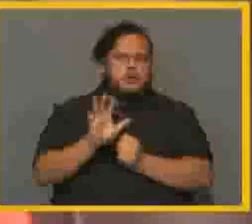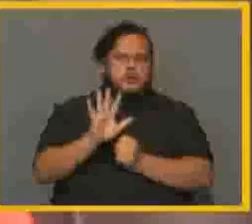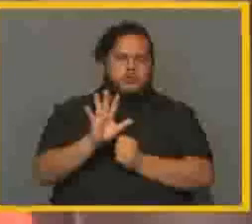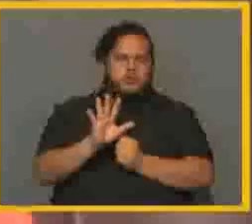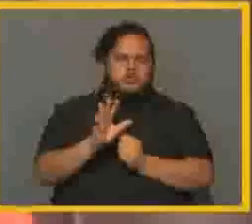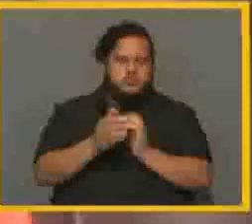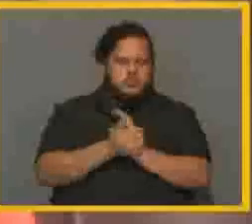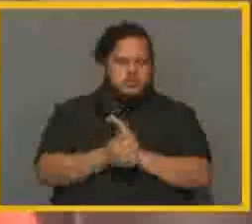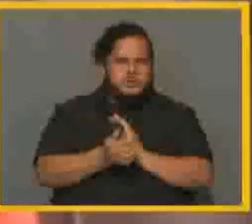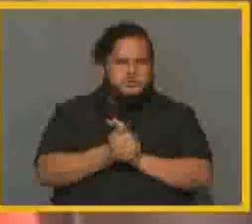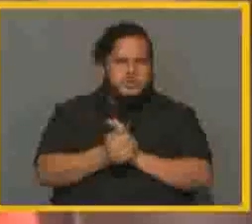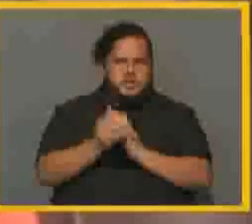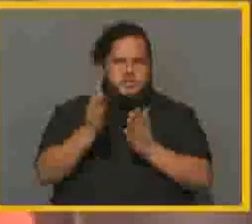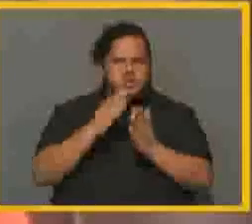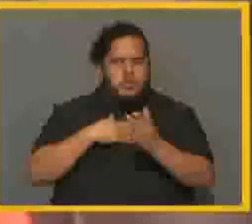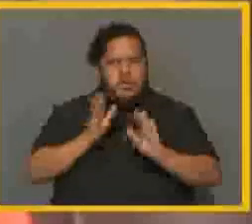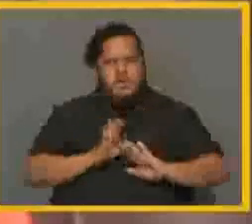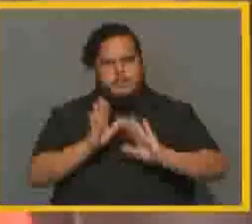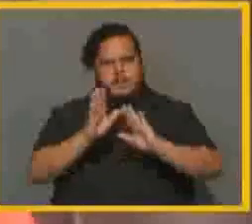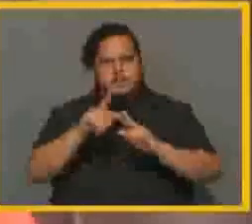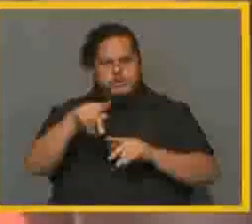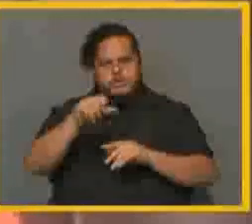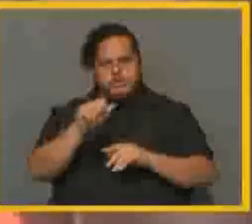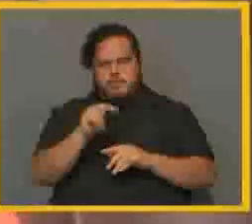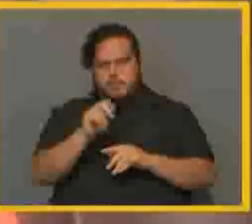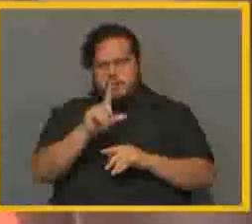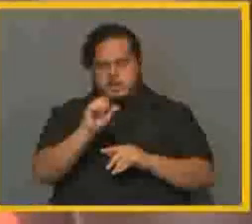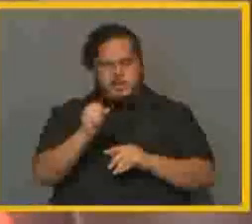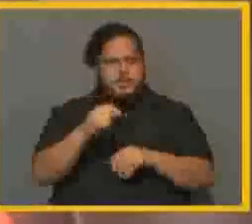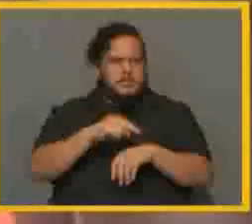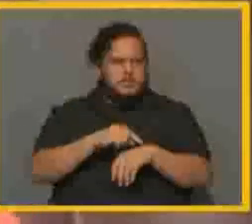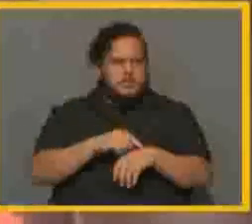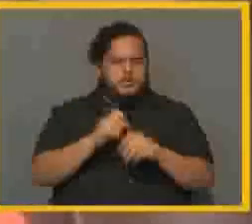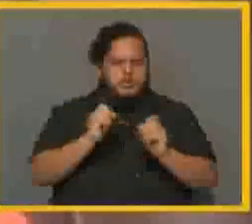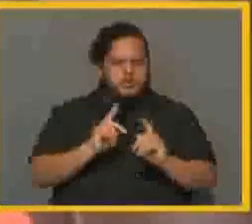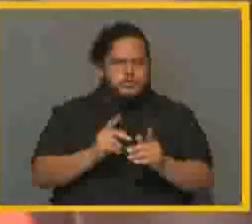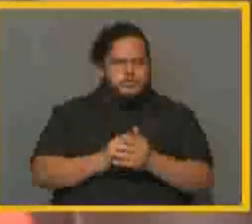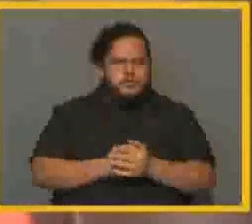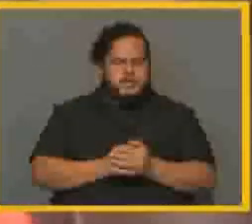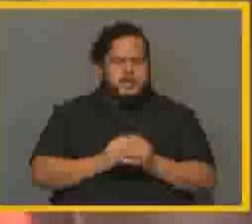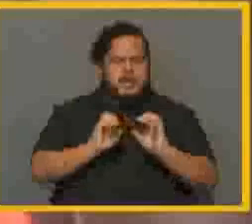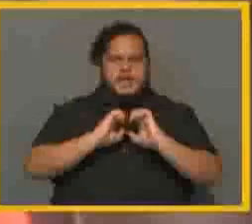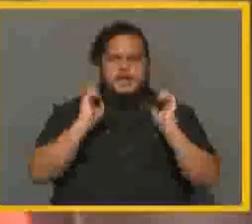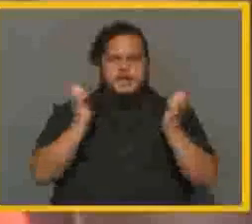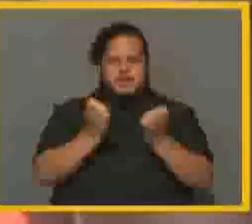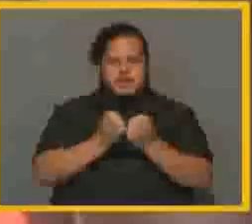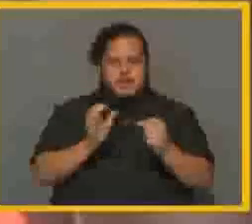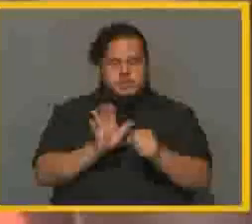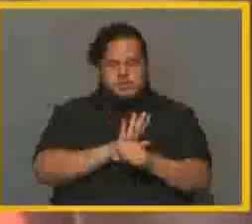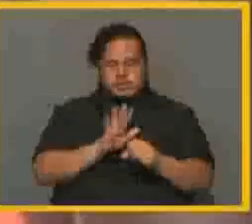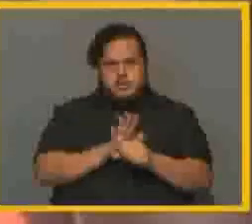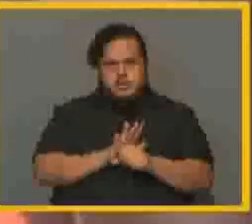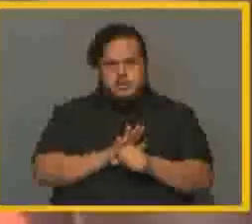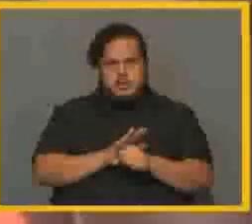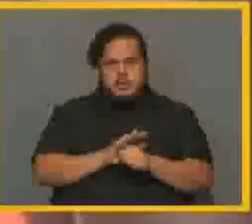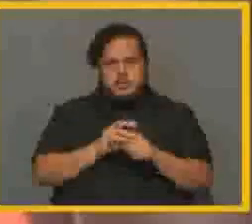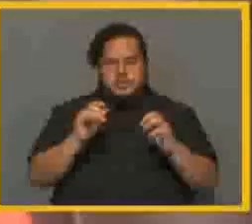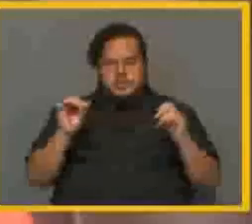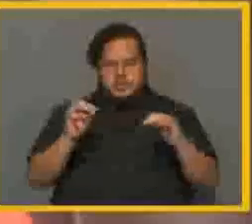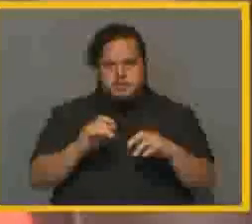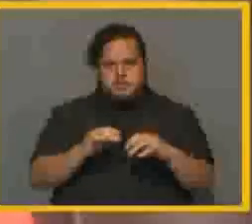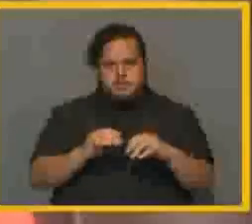con su rendimiento, parando penales en momentos oportunos y todo esto, el estadio hubiera estado lleno de aficionados.